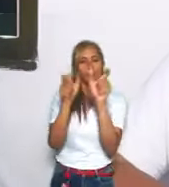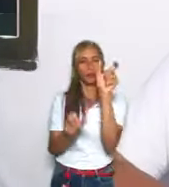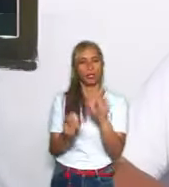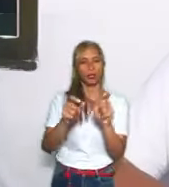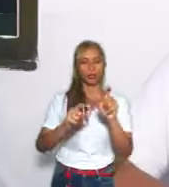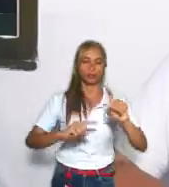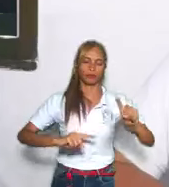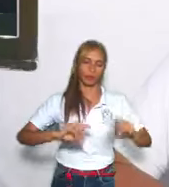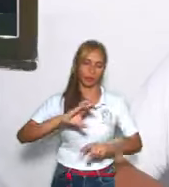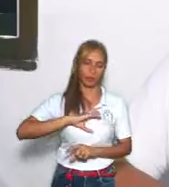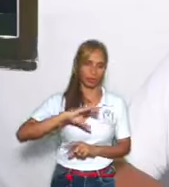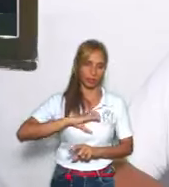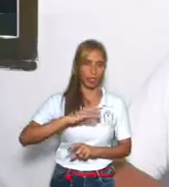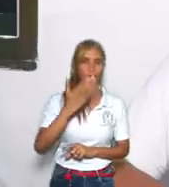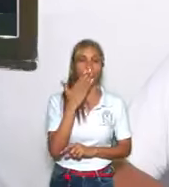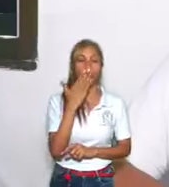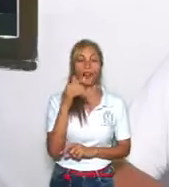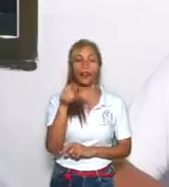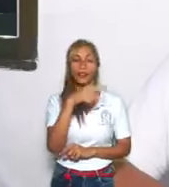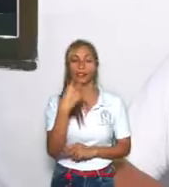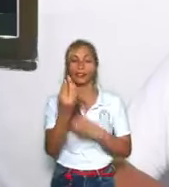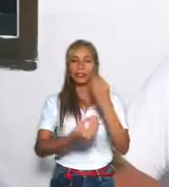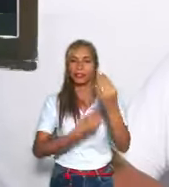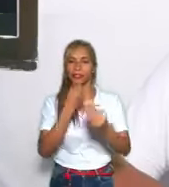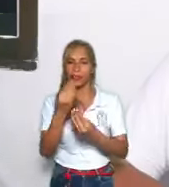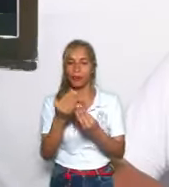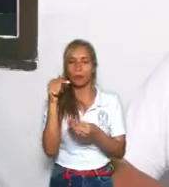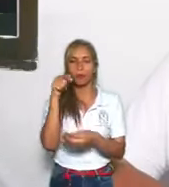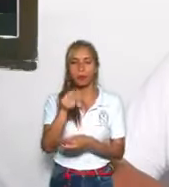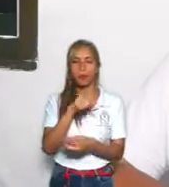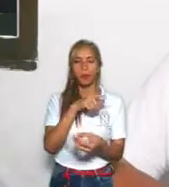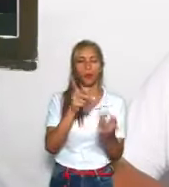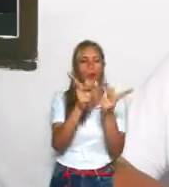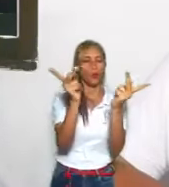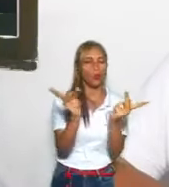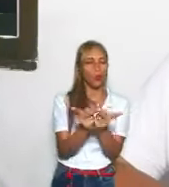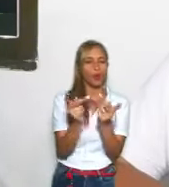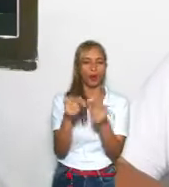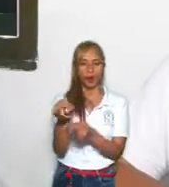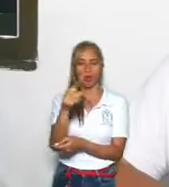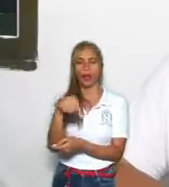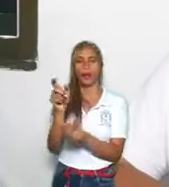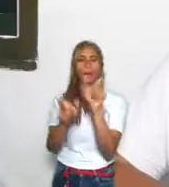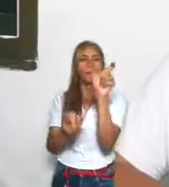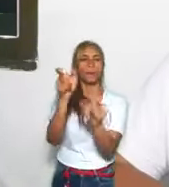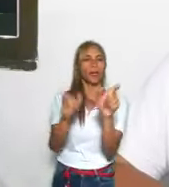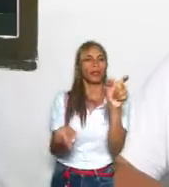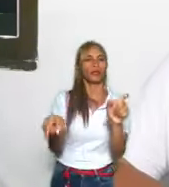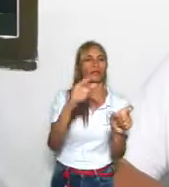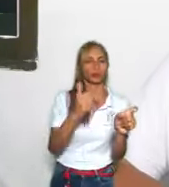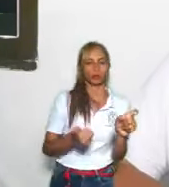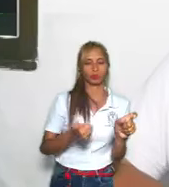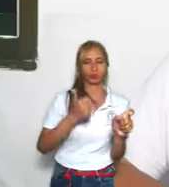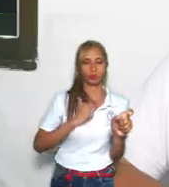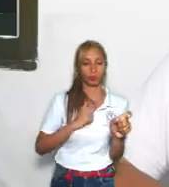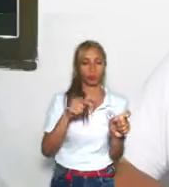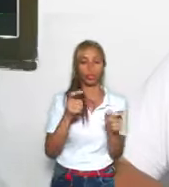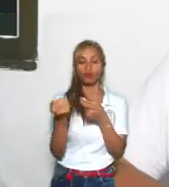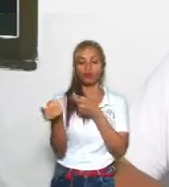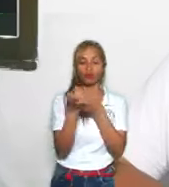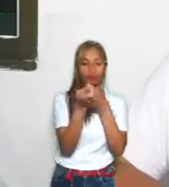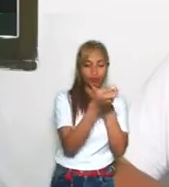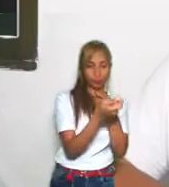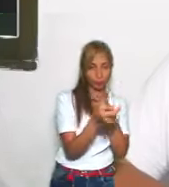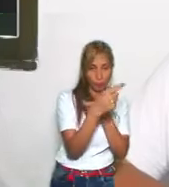municipal, quienes van a realizar una intervención en pro del bienestar de los habitantes aledaños a esta fuente hídrica. Pero dejemos que sea